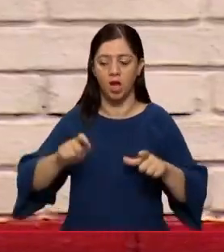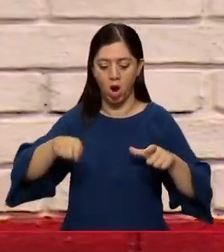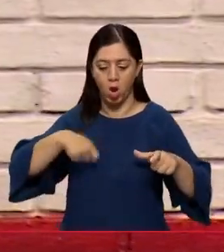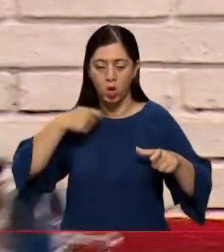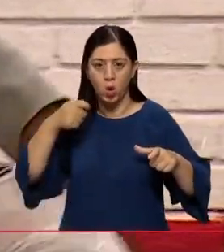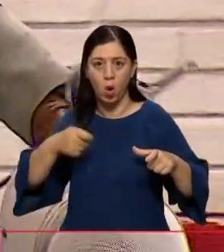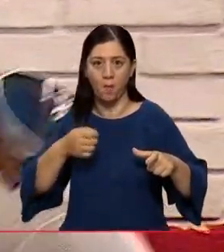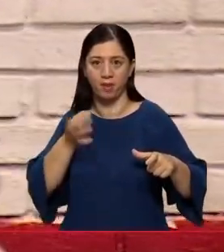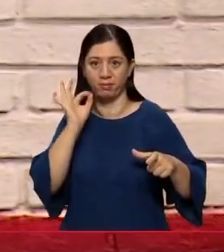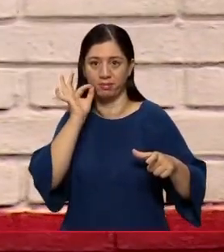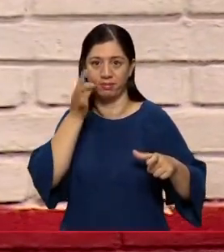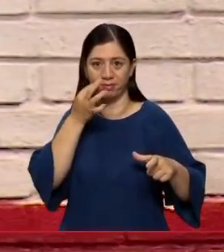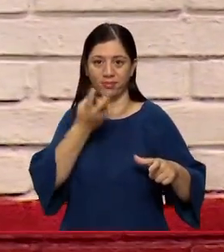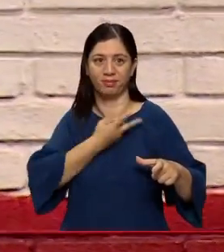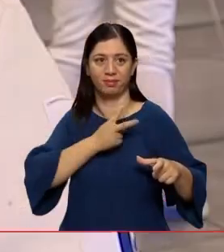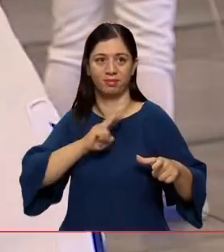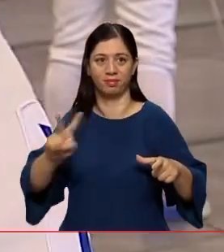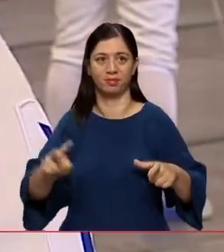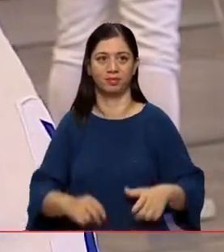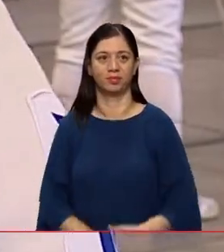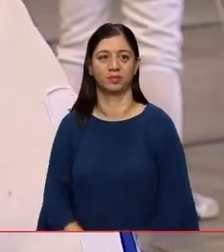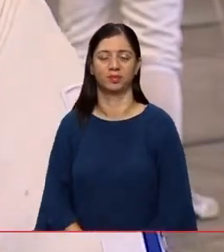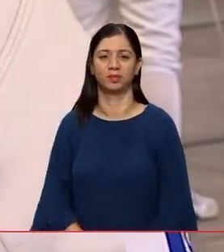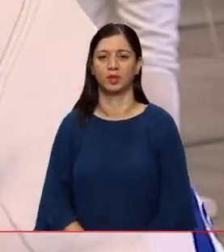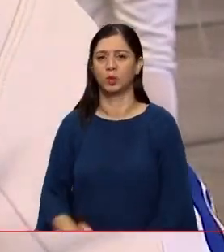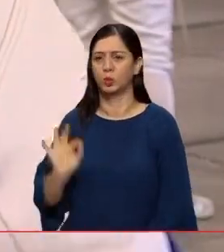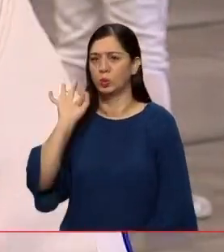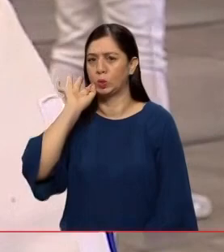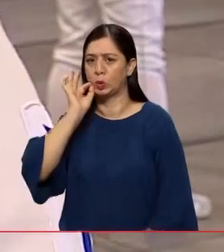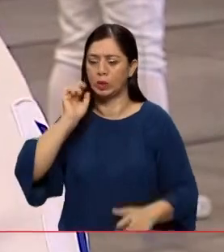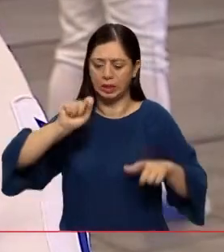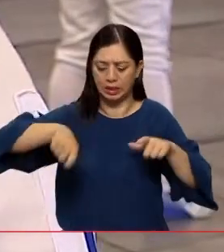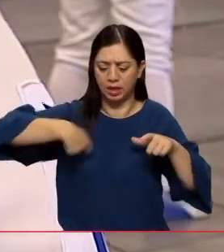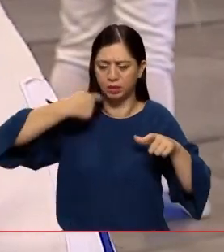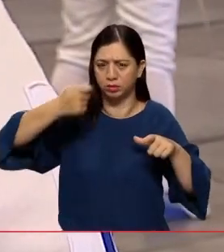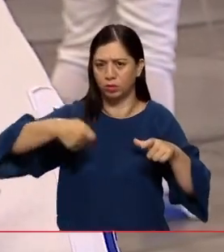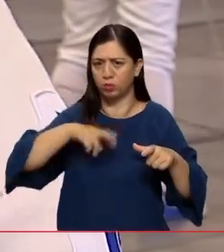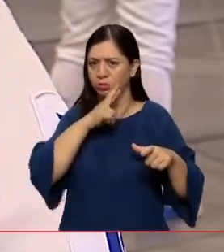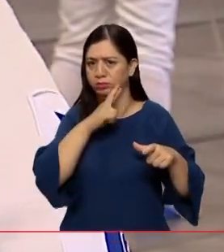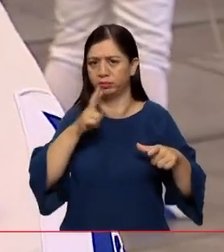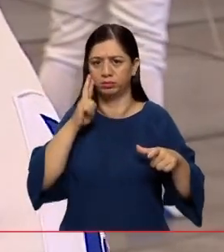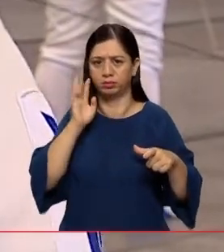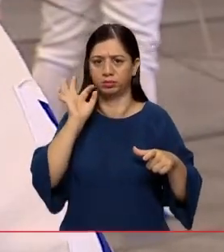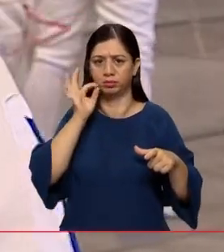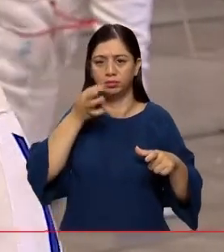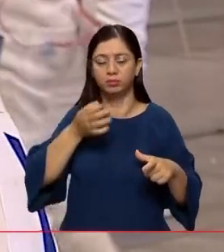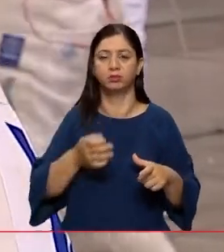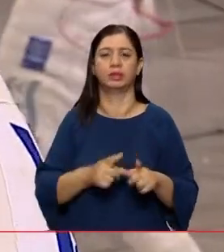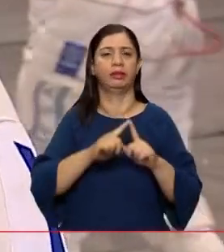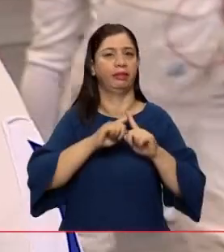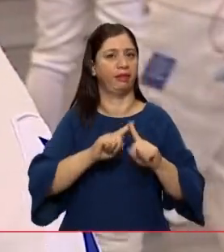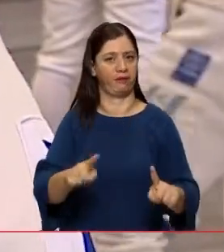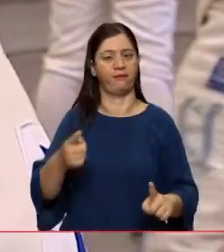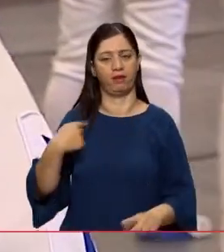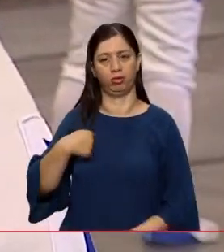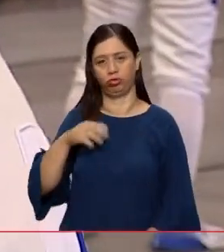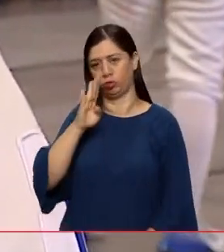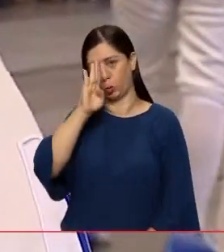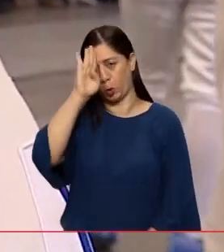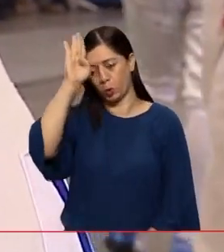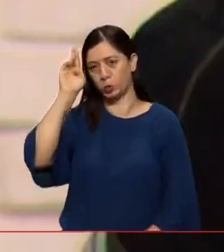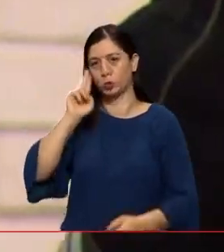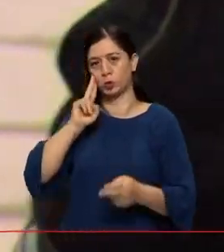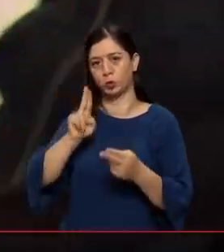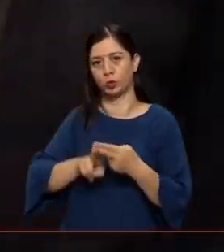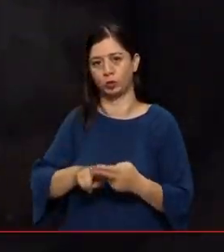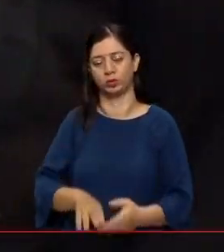típicos vallecaucanos. Muy rica la comida, la gastronomía, totalmente distinta a lo que nosotros realmente